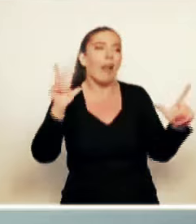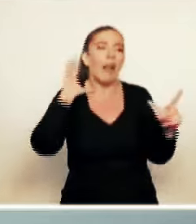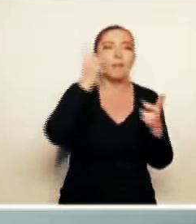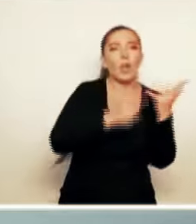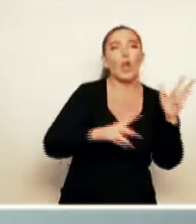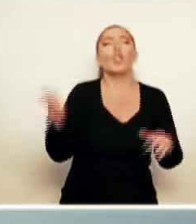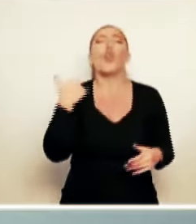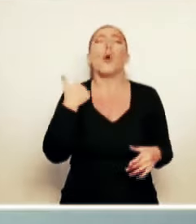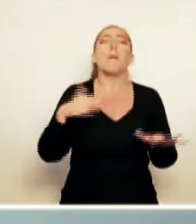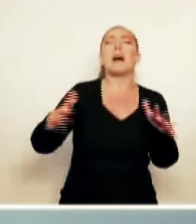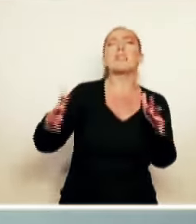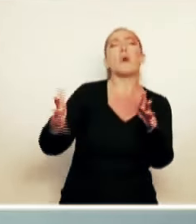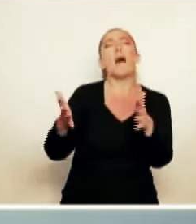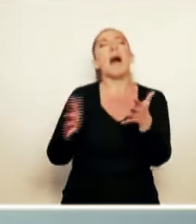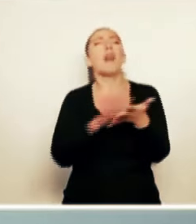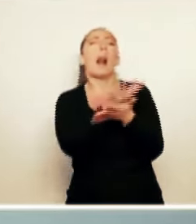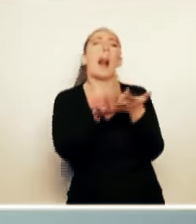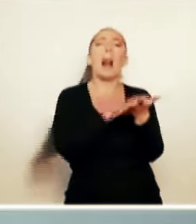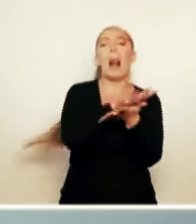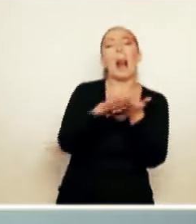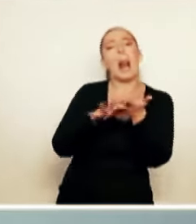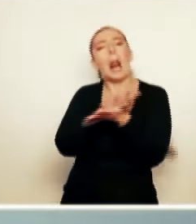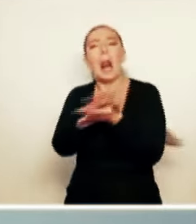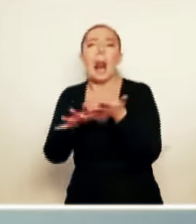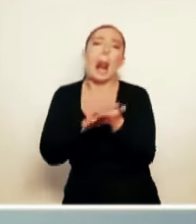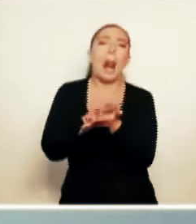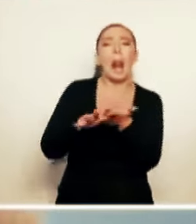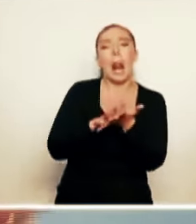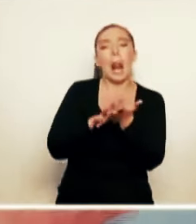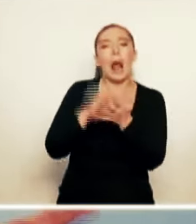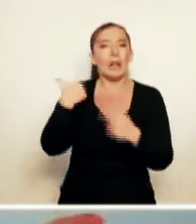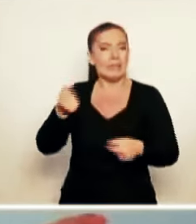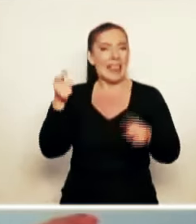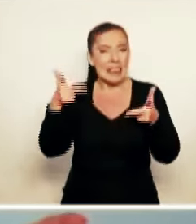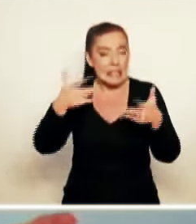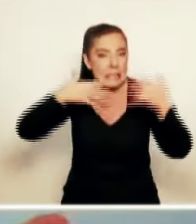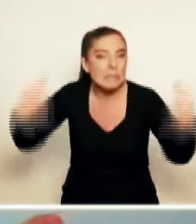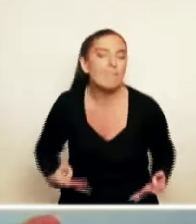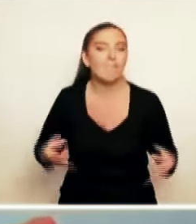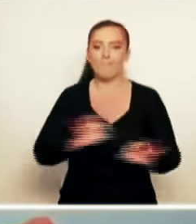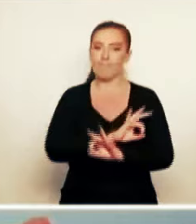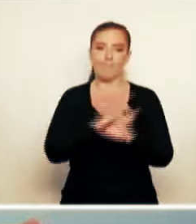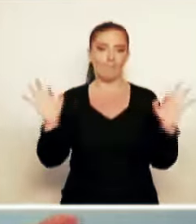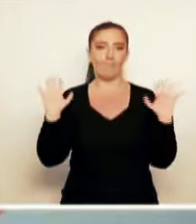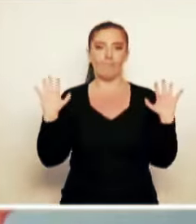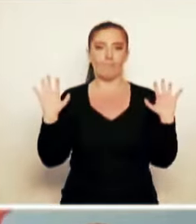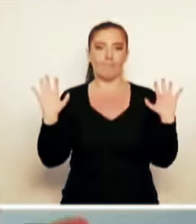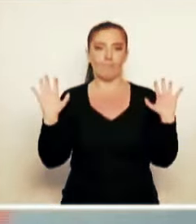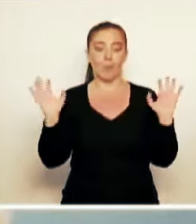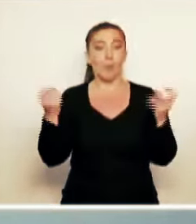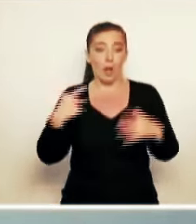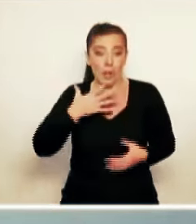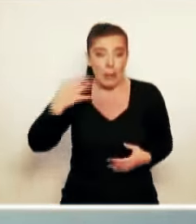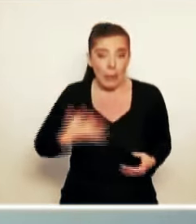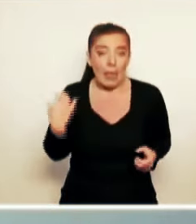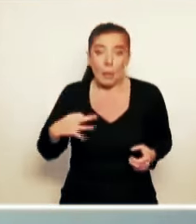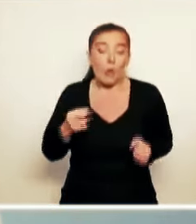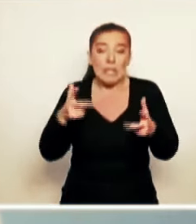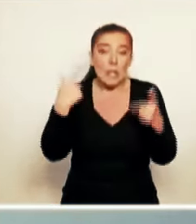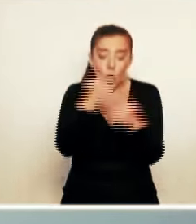es por arriba, biribiri, y nadie dice porque, a ver, a las cosas por su nombre.